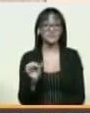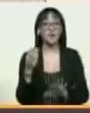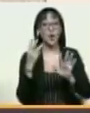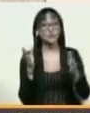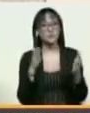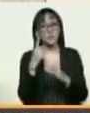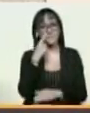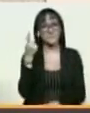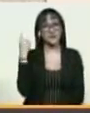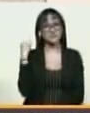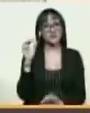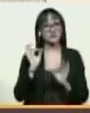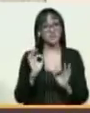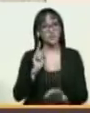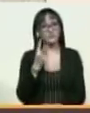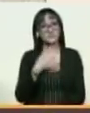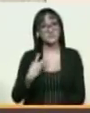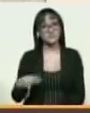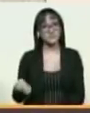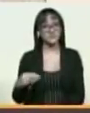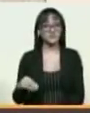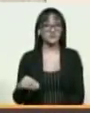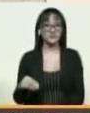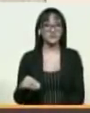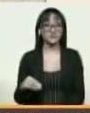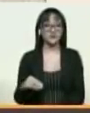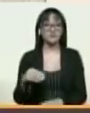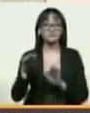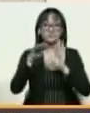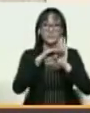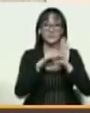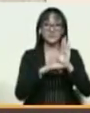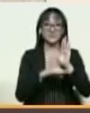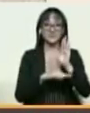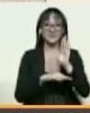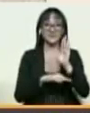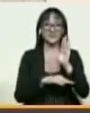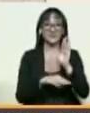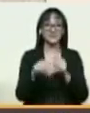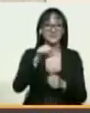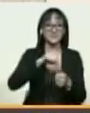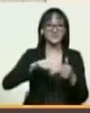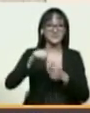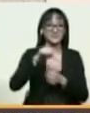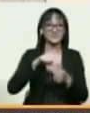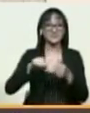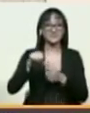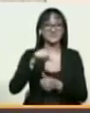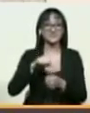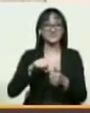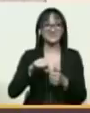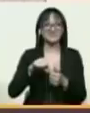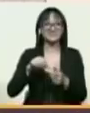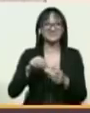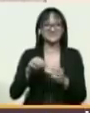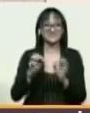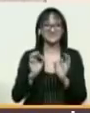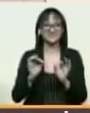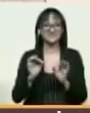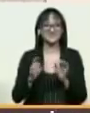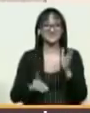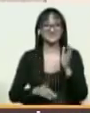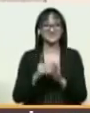marzo pasado, instalamos aquí en la vicepresidencia el marco programático de cooperación de UNUDI para contribuir al